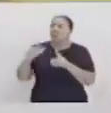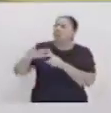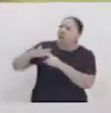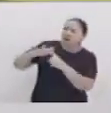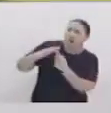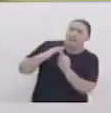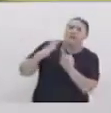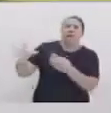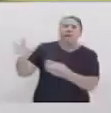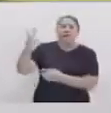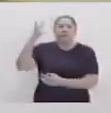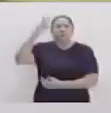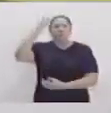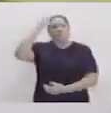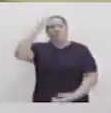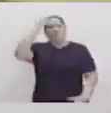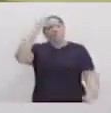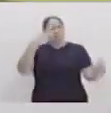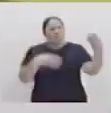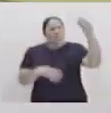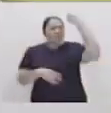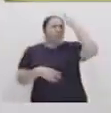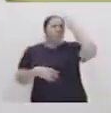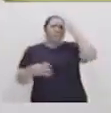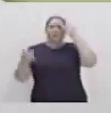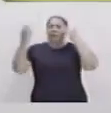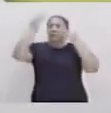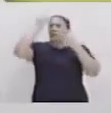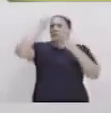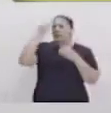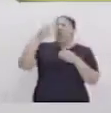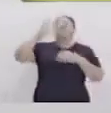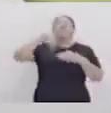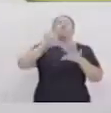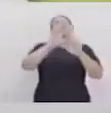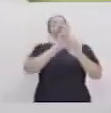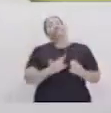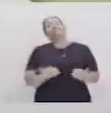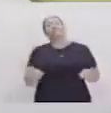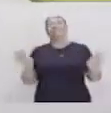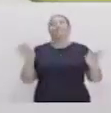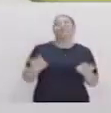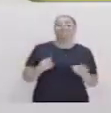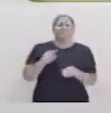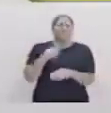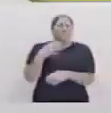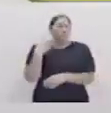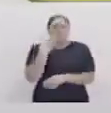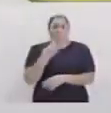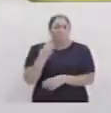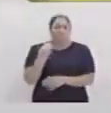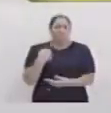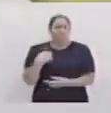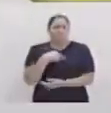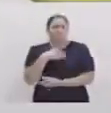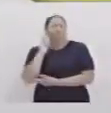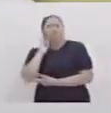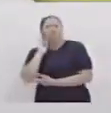y trasladan todo eso a sonidos. Y es lo maravilloso que cuando escuchamos, ya nos